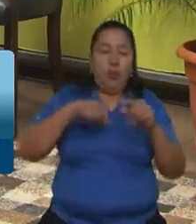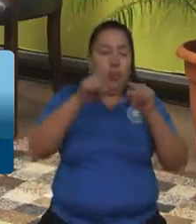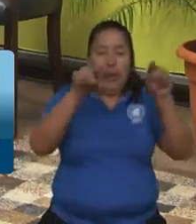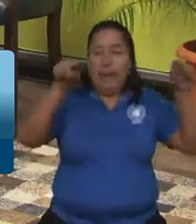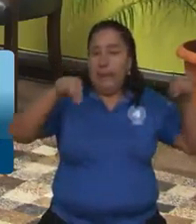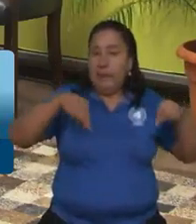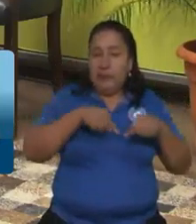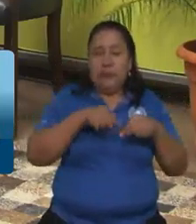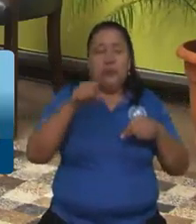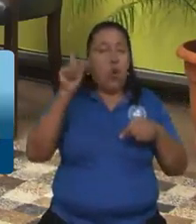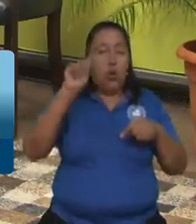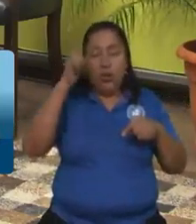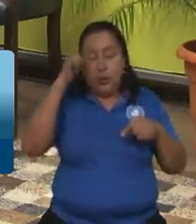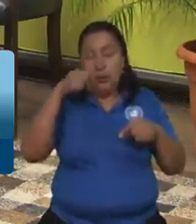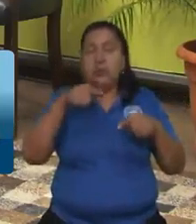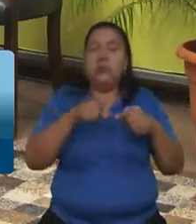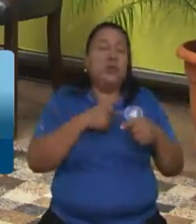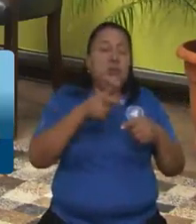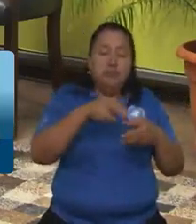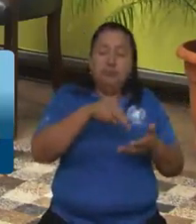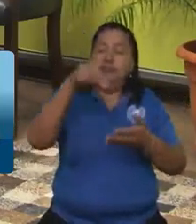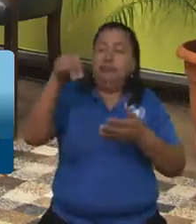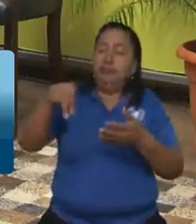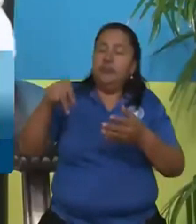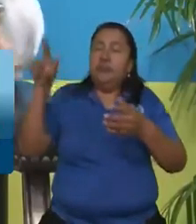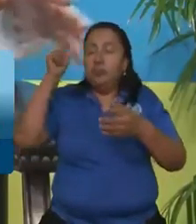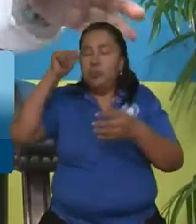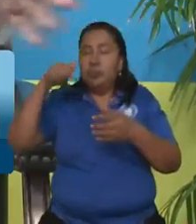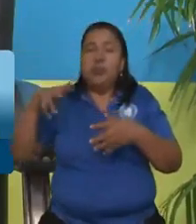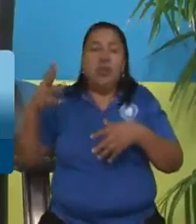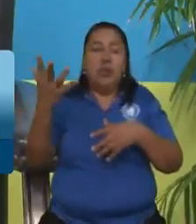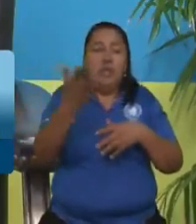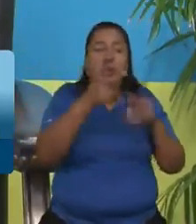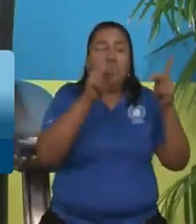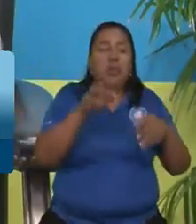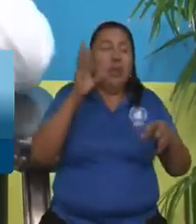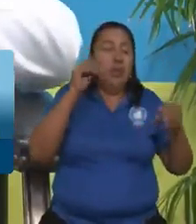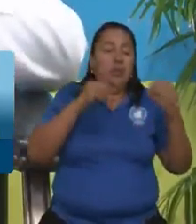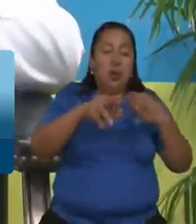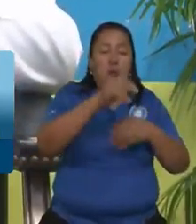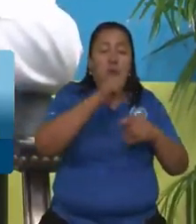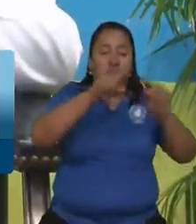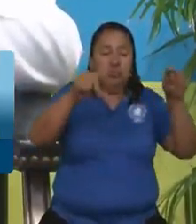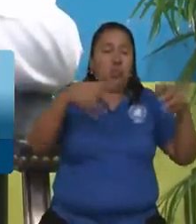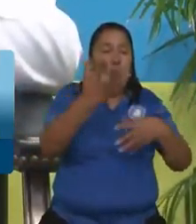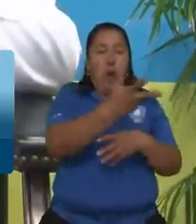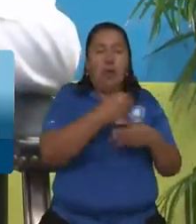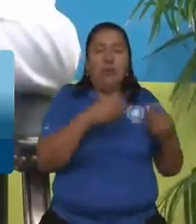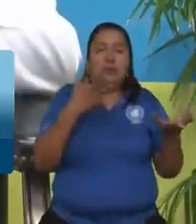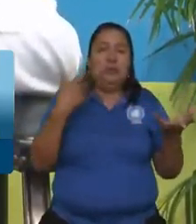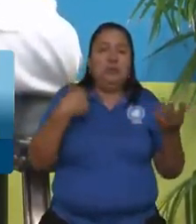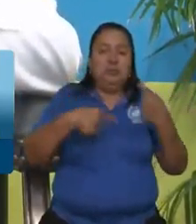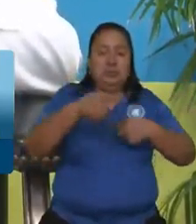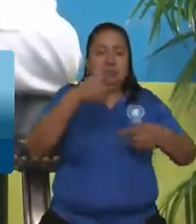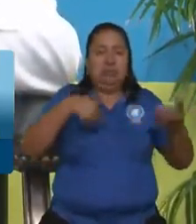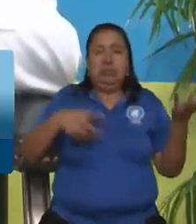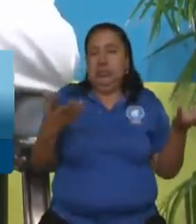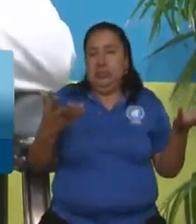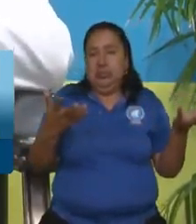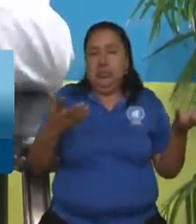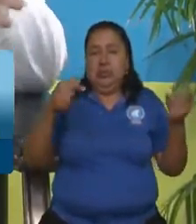claras, tiene si que buscar aguas claras, correcto. Y lo otro también en piscinas grandes, igual. Hay que ver, porque hay niños que no